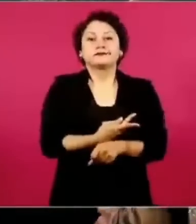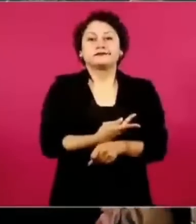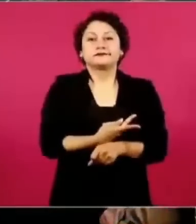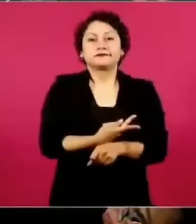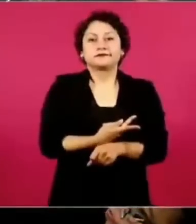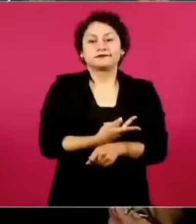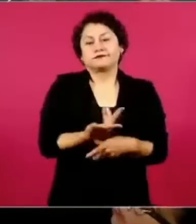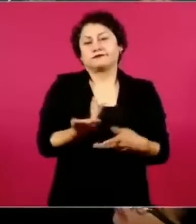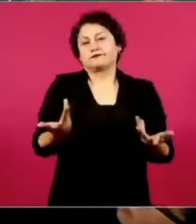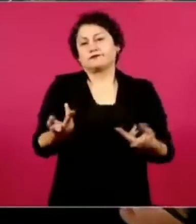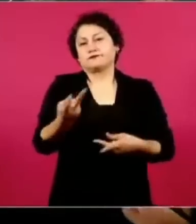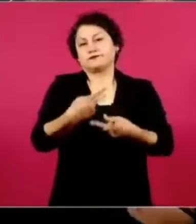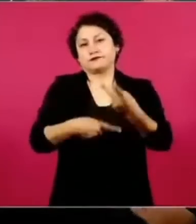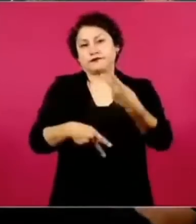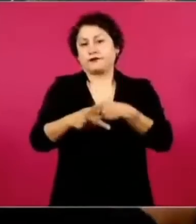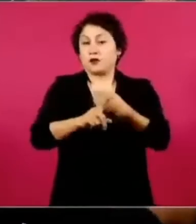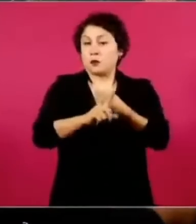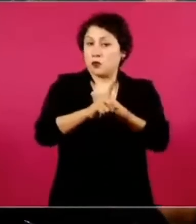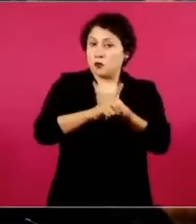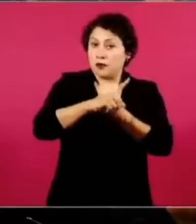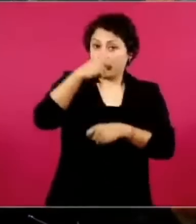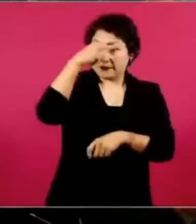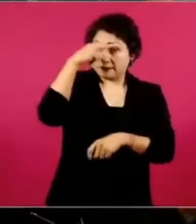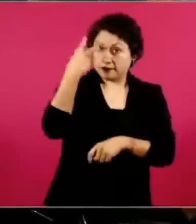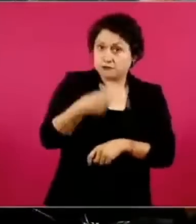de afectar al país, porque todavía vendió